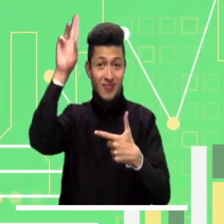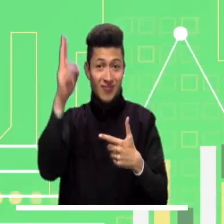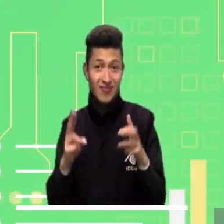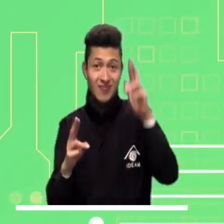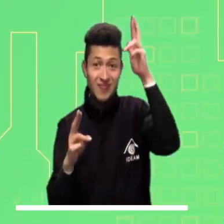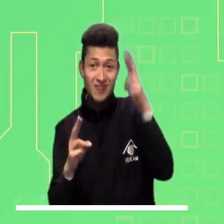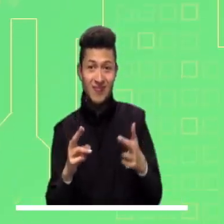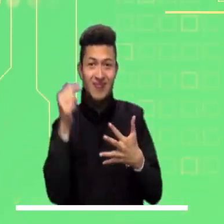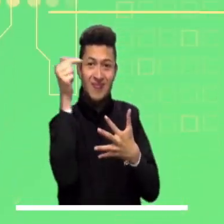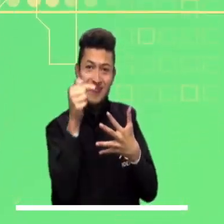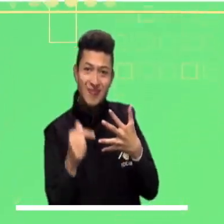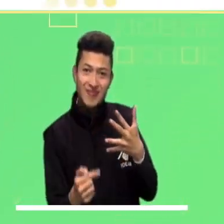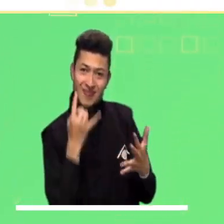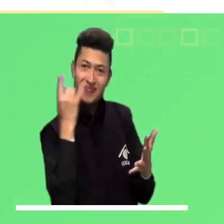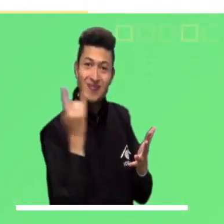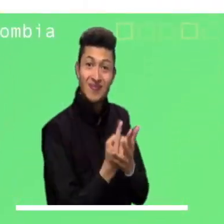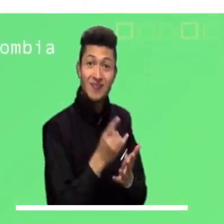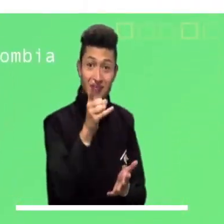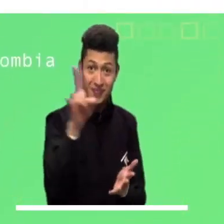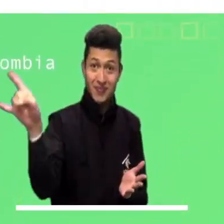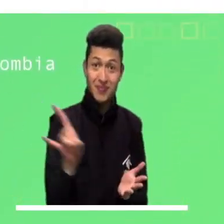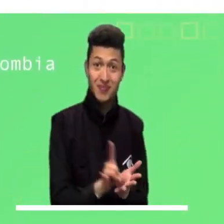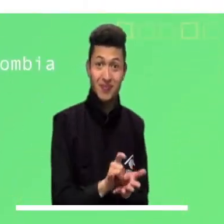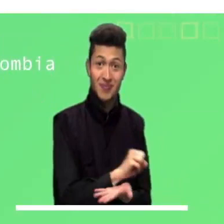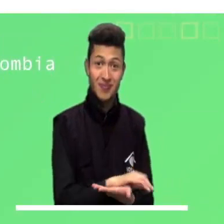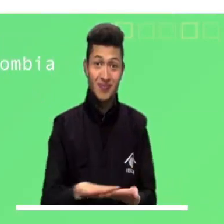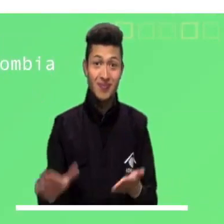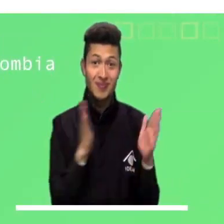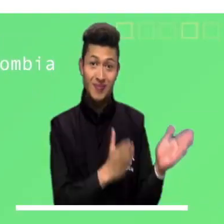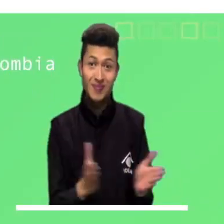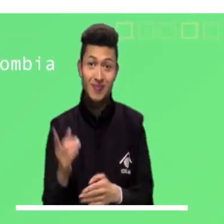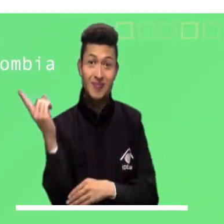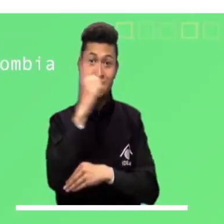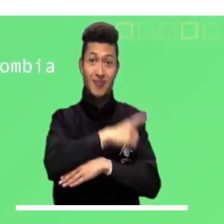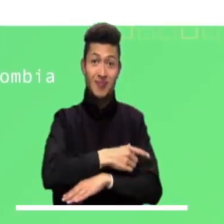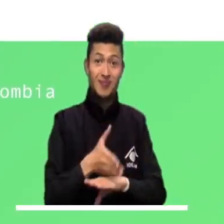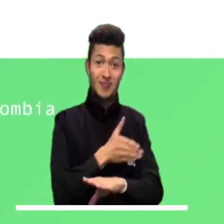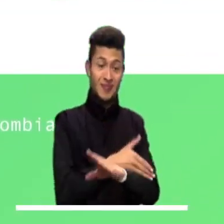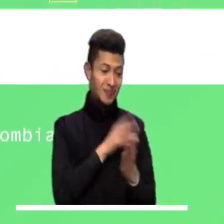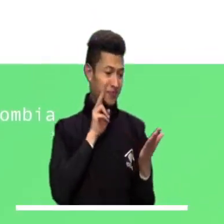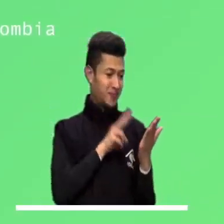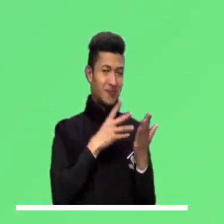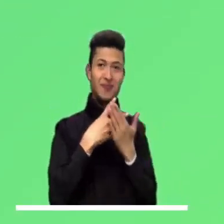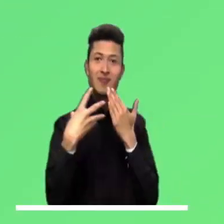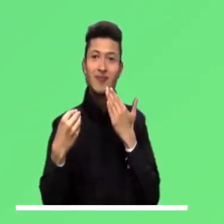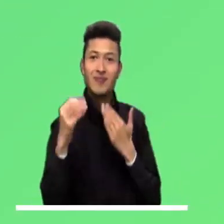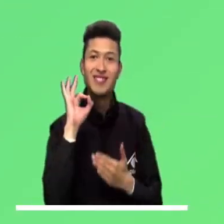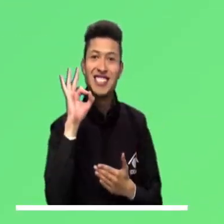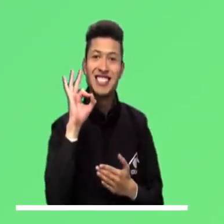a nivel municipal, cifras de deforestación, estadísticas de rayos y otros datos de